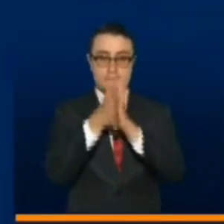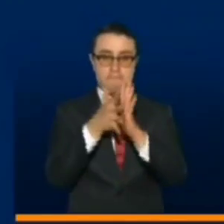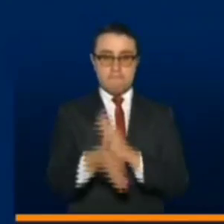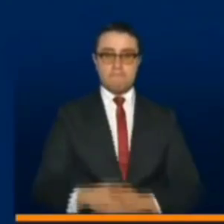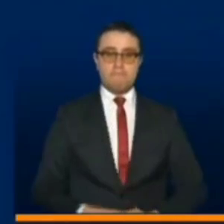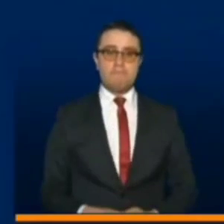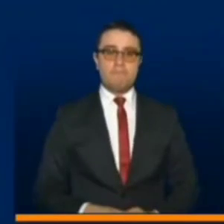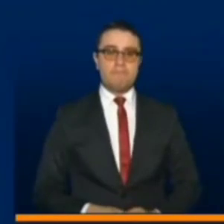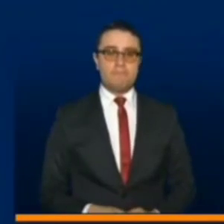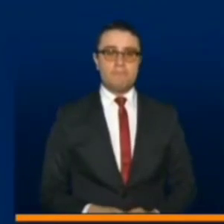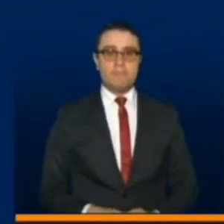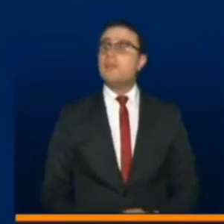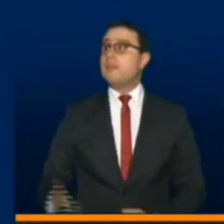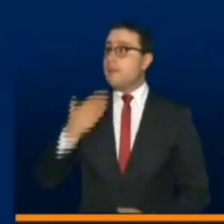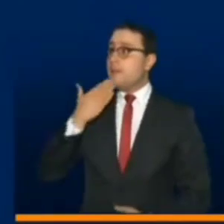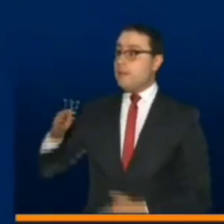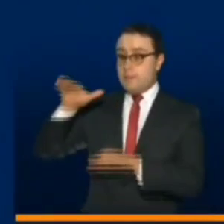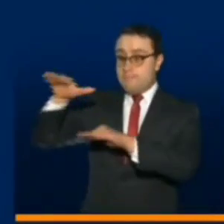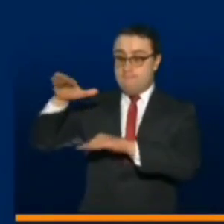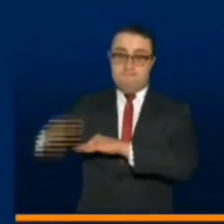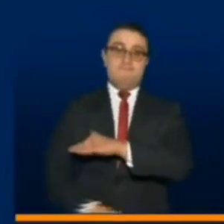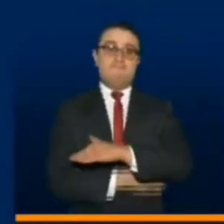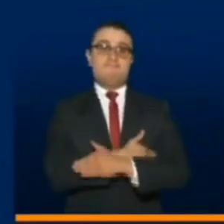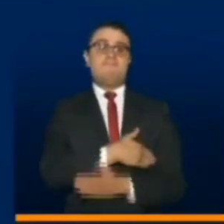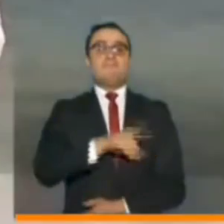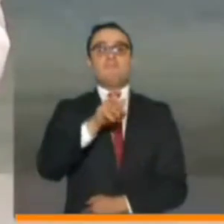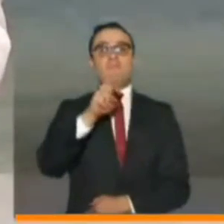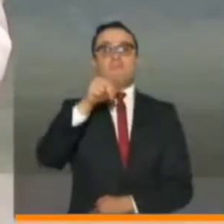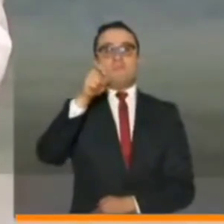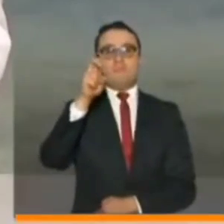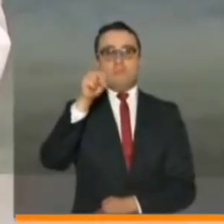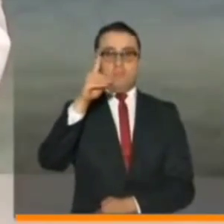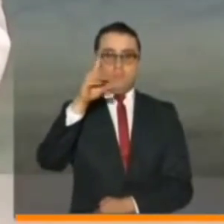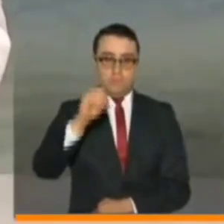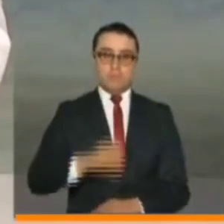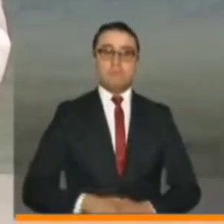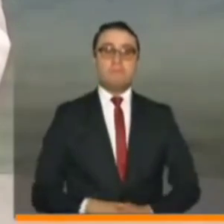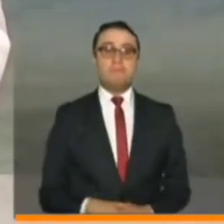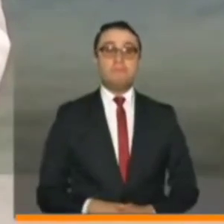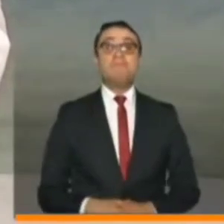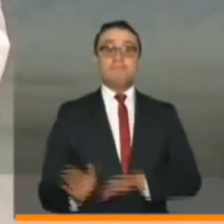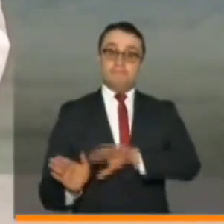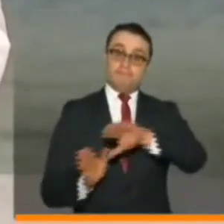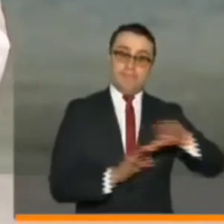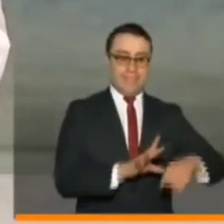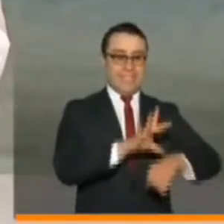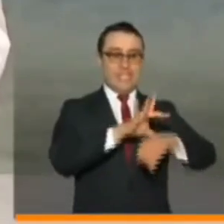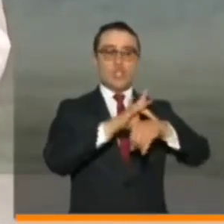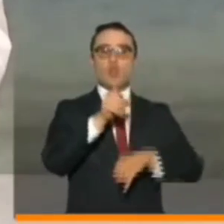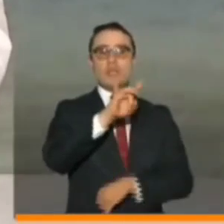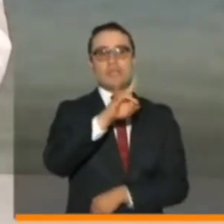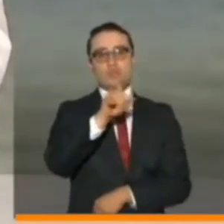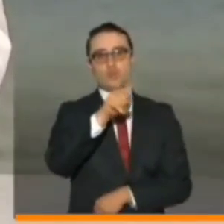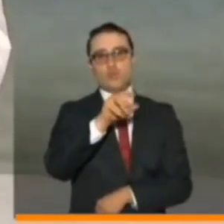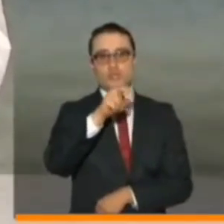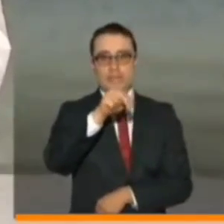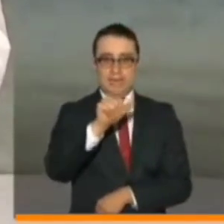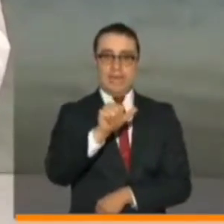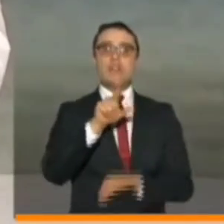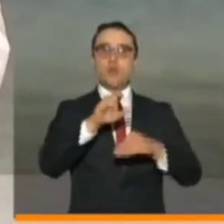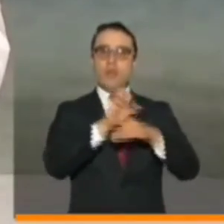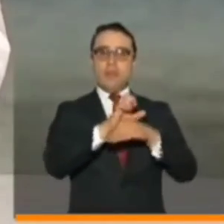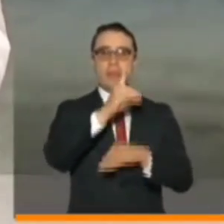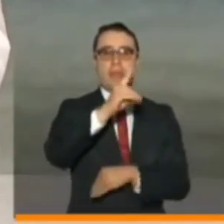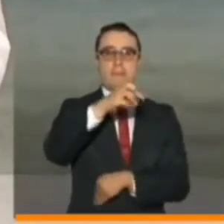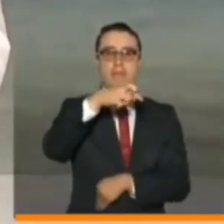Muchísimas gracias, ministro Fernando Ruiz. Y también está con nosotros la doctora Susana Correa, quien es la directora del DPS